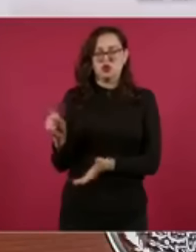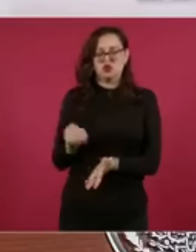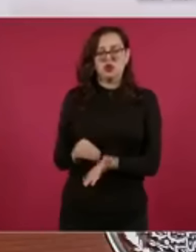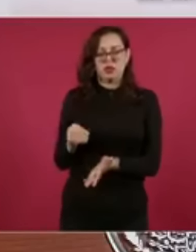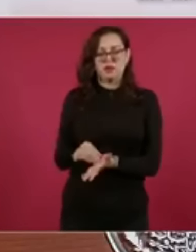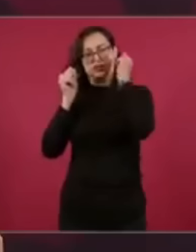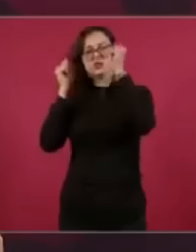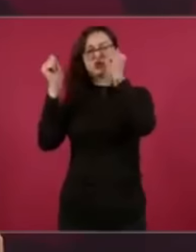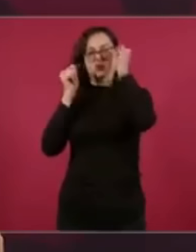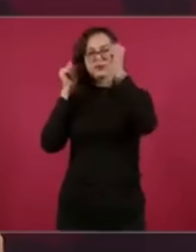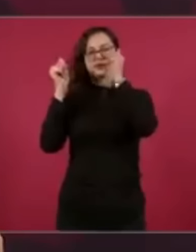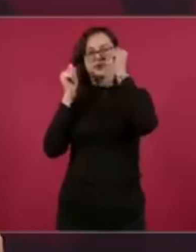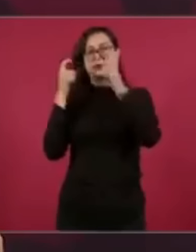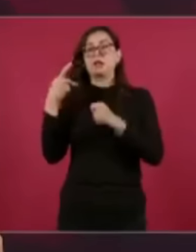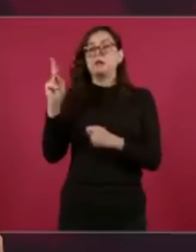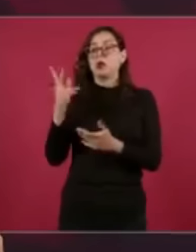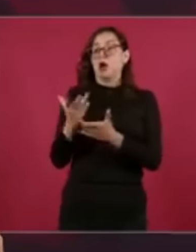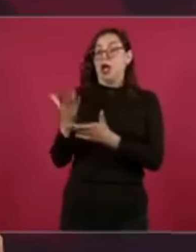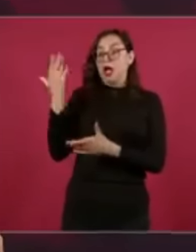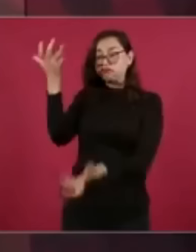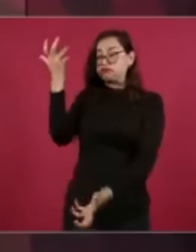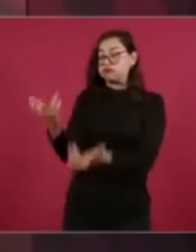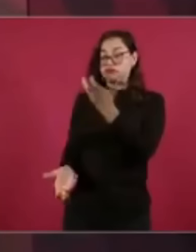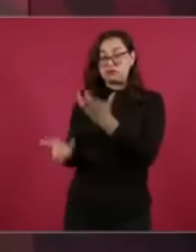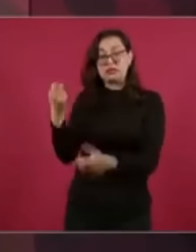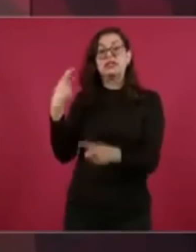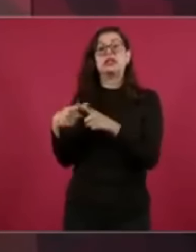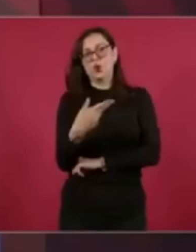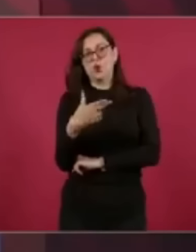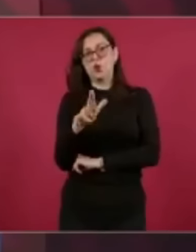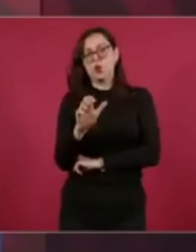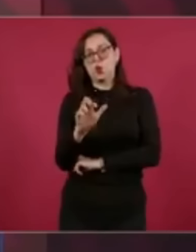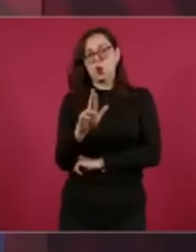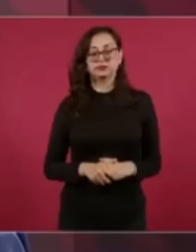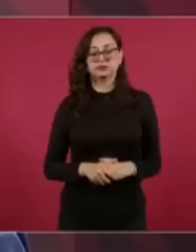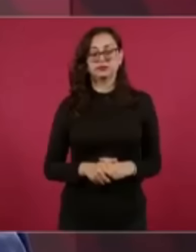zona turística. Ese pueblo lo quemó Huerta,